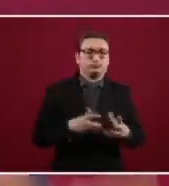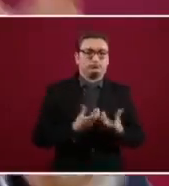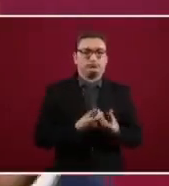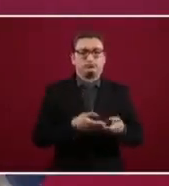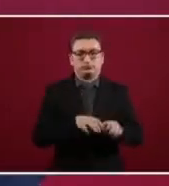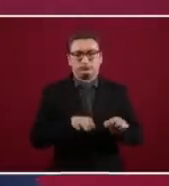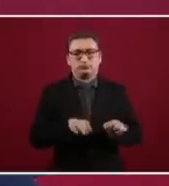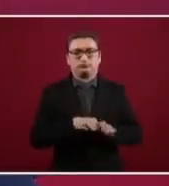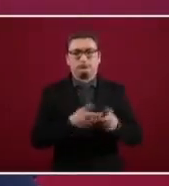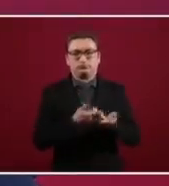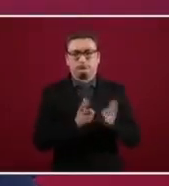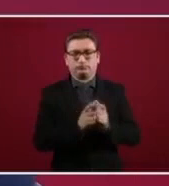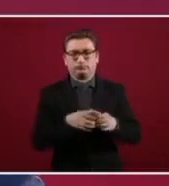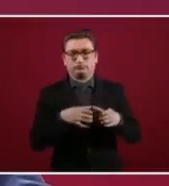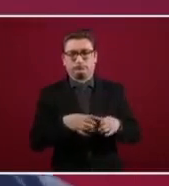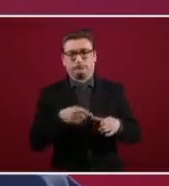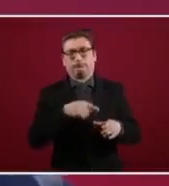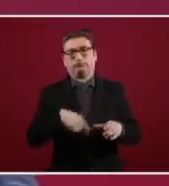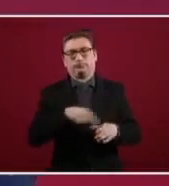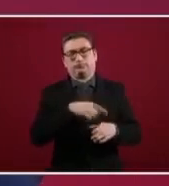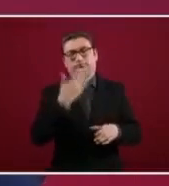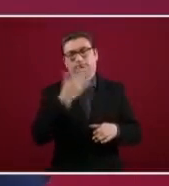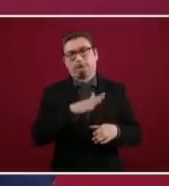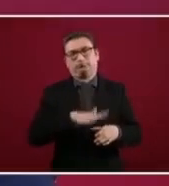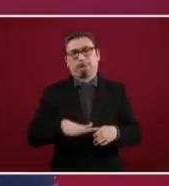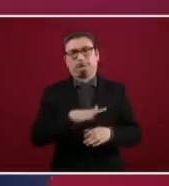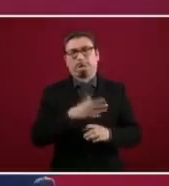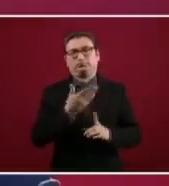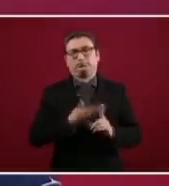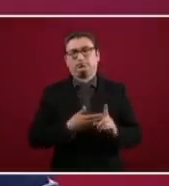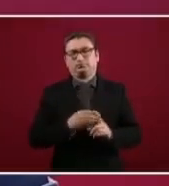formando e